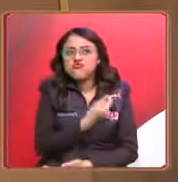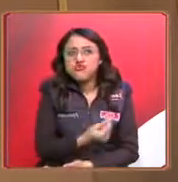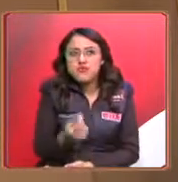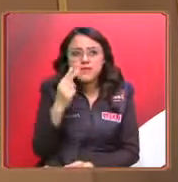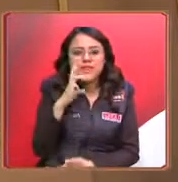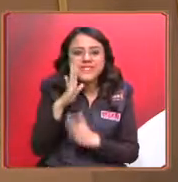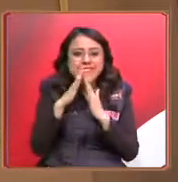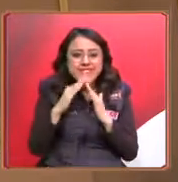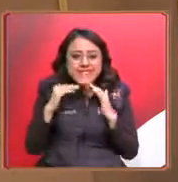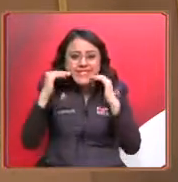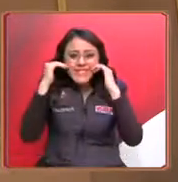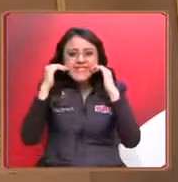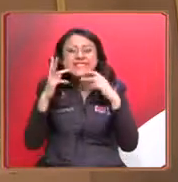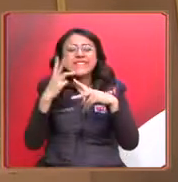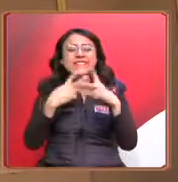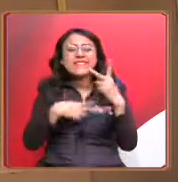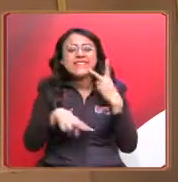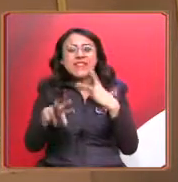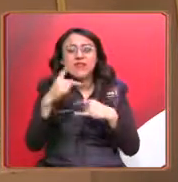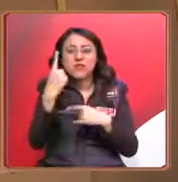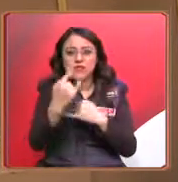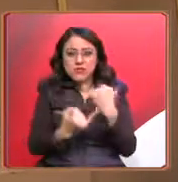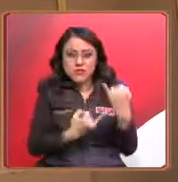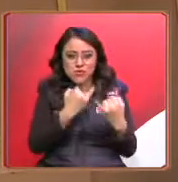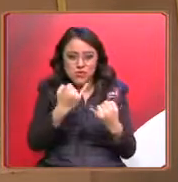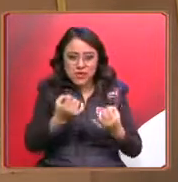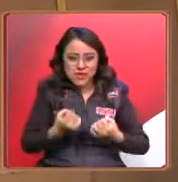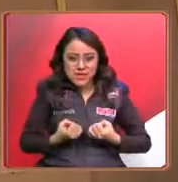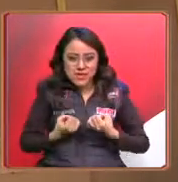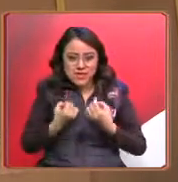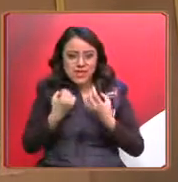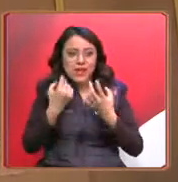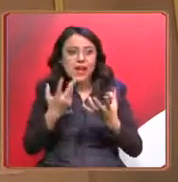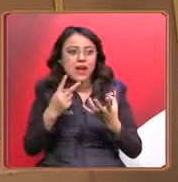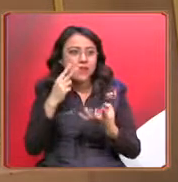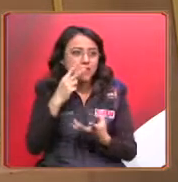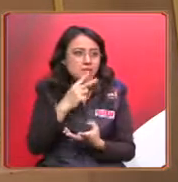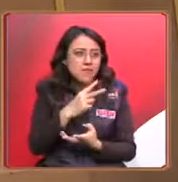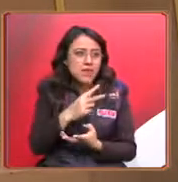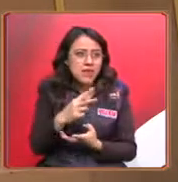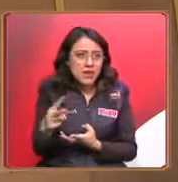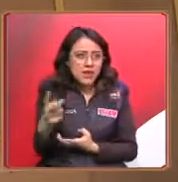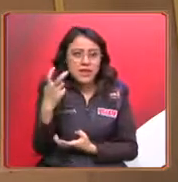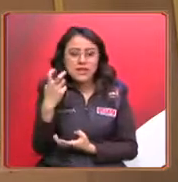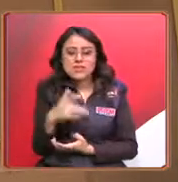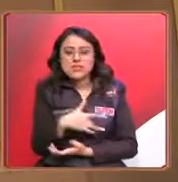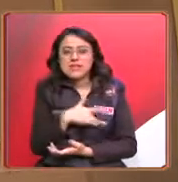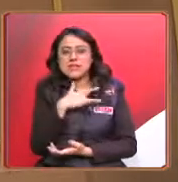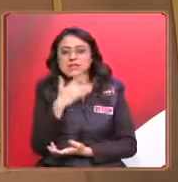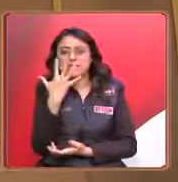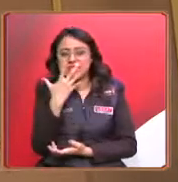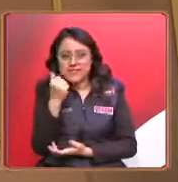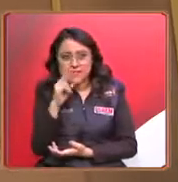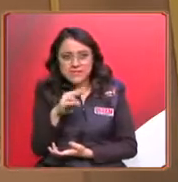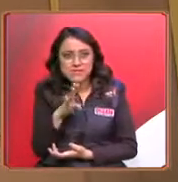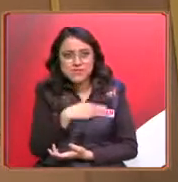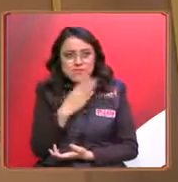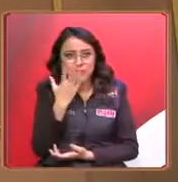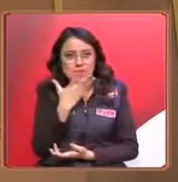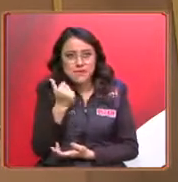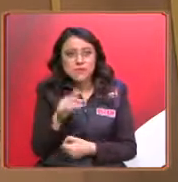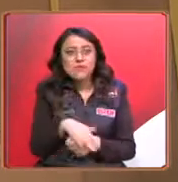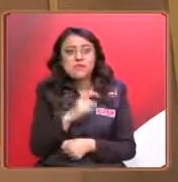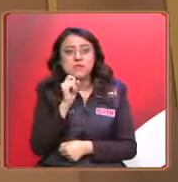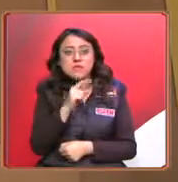la sonrisa de venir a recibir un juguete, de entregarlo, ver esa ilusión, ¿no? También. ¿Sabes qué? Es muy bonito que los